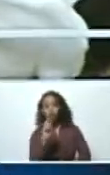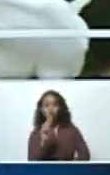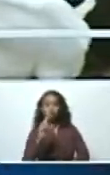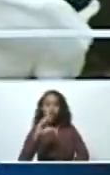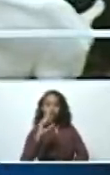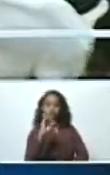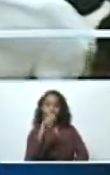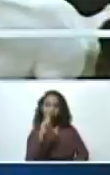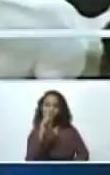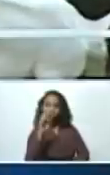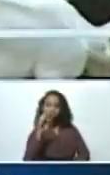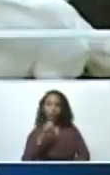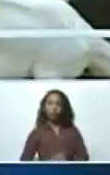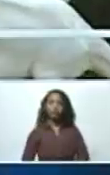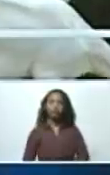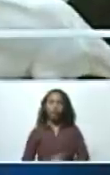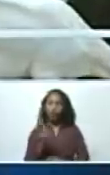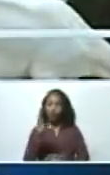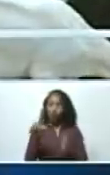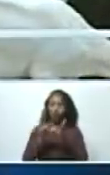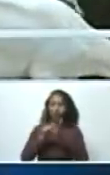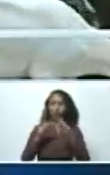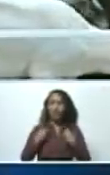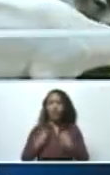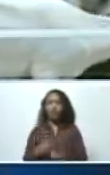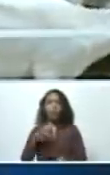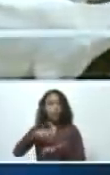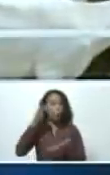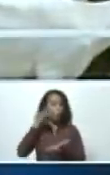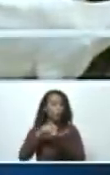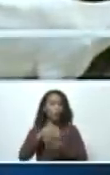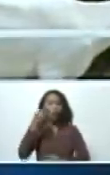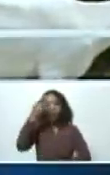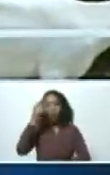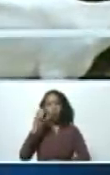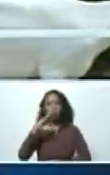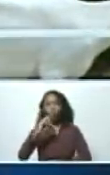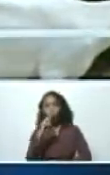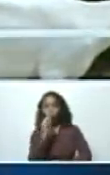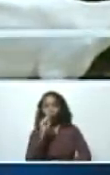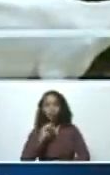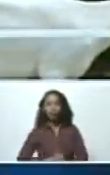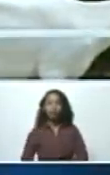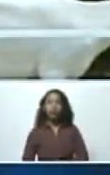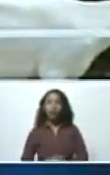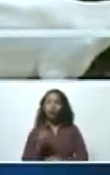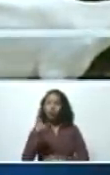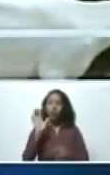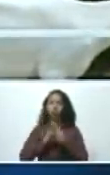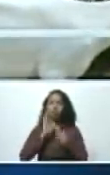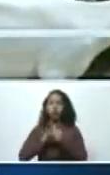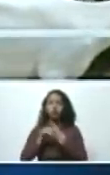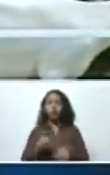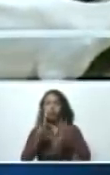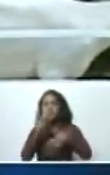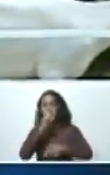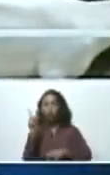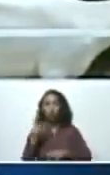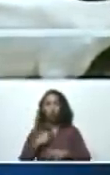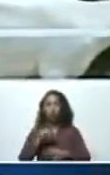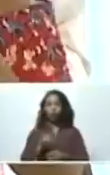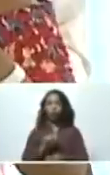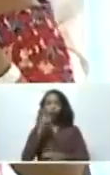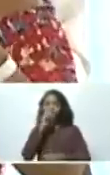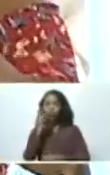Planchard. Juliet Planchard, ¿de dónde eres tú? Del estado Miranda, Cuba, estado Miranda. ¿De Cuba? ¿Y desde cuándo canta? Desde los 7 años. ¿Qué edad